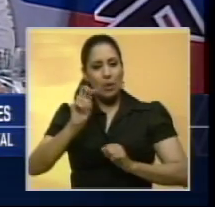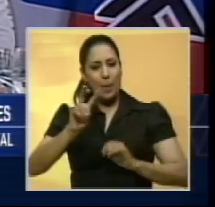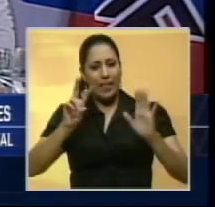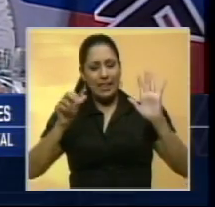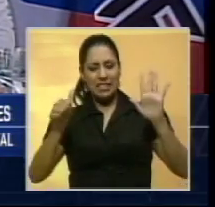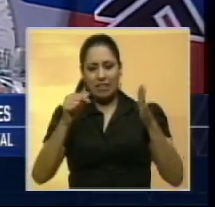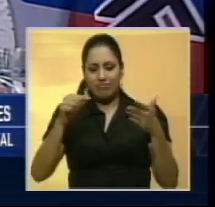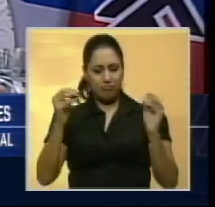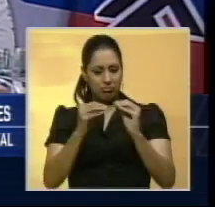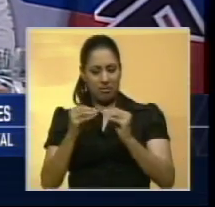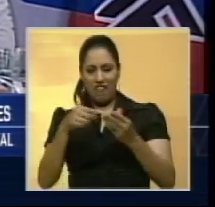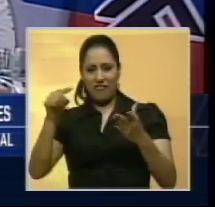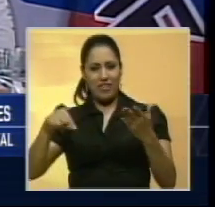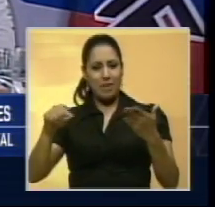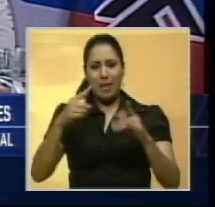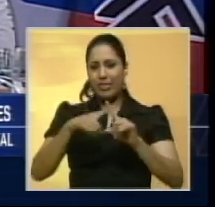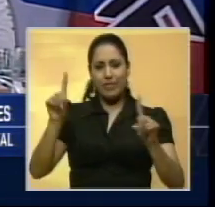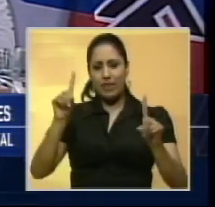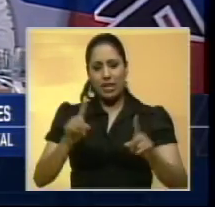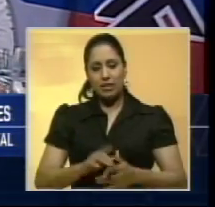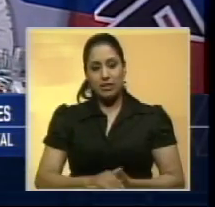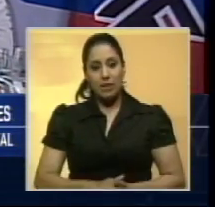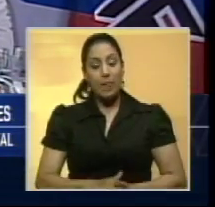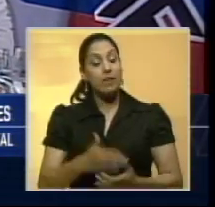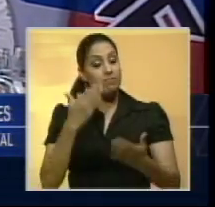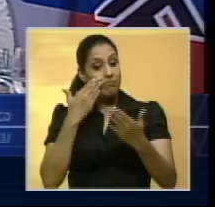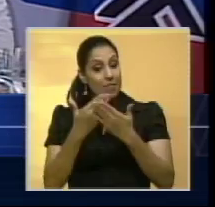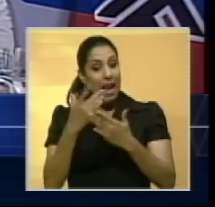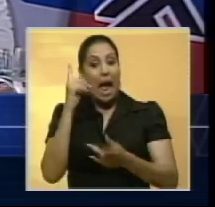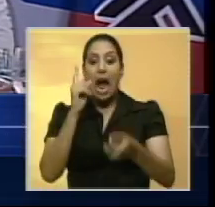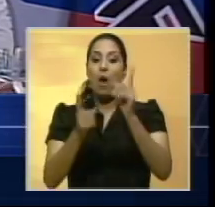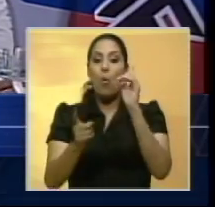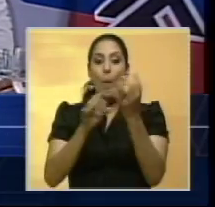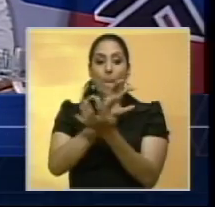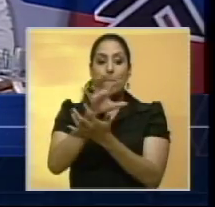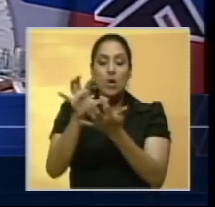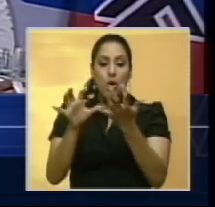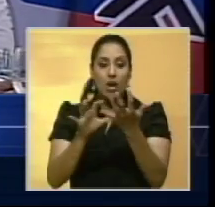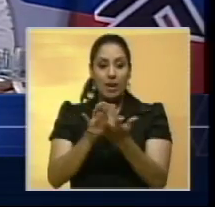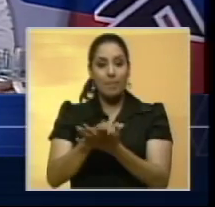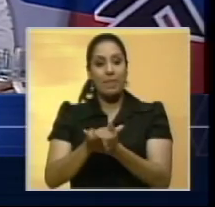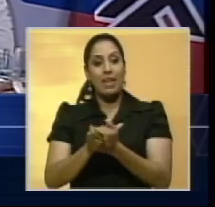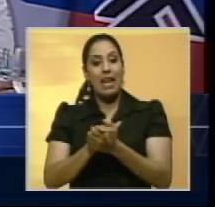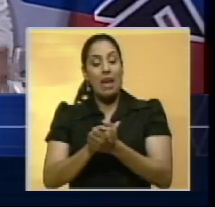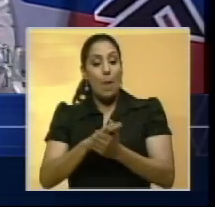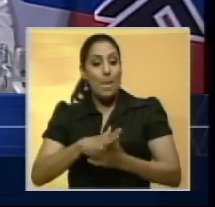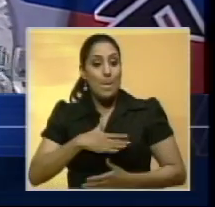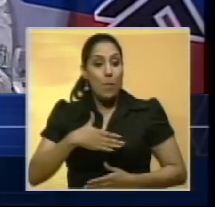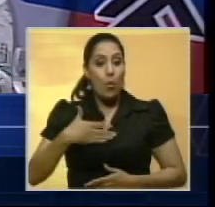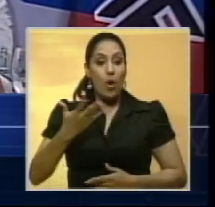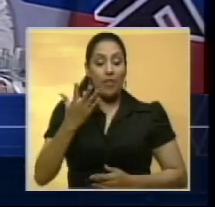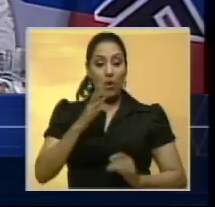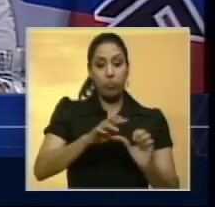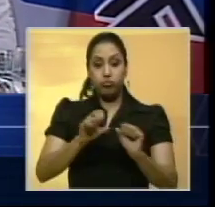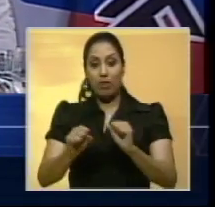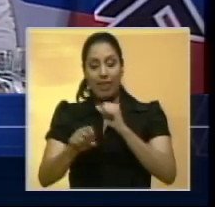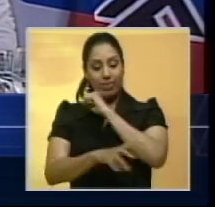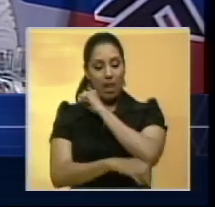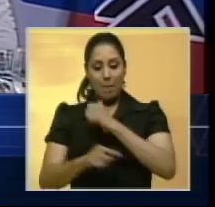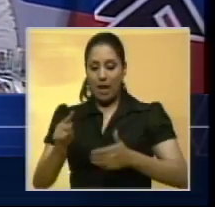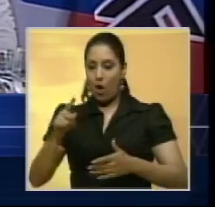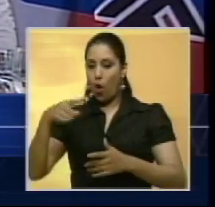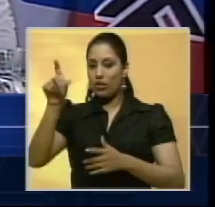coincidieron con la base de datos. Vistas las irregularidades relativas a la posible usurpación de